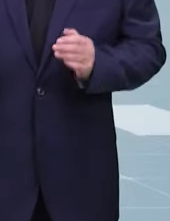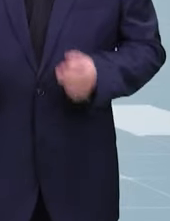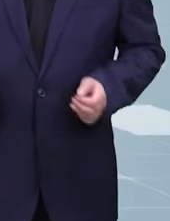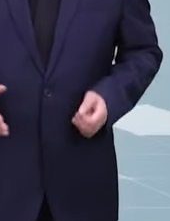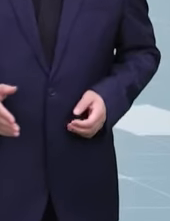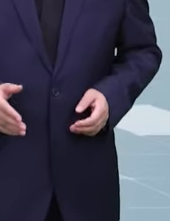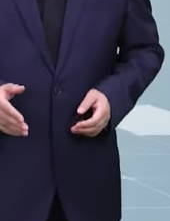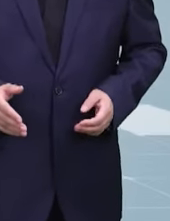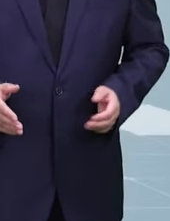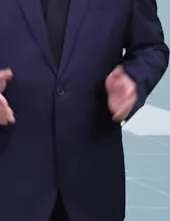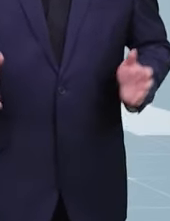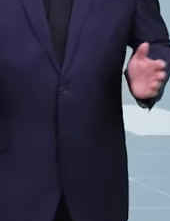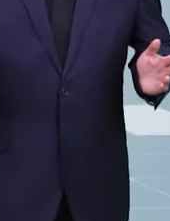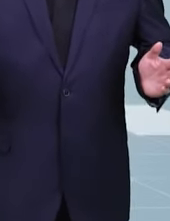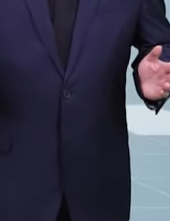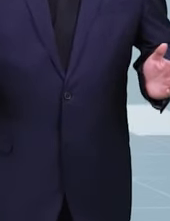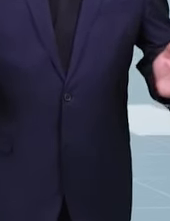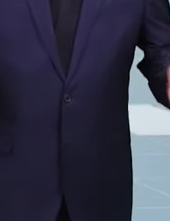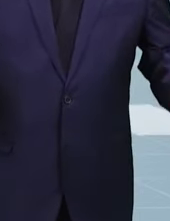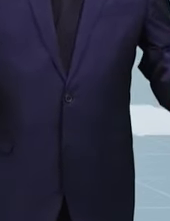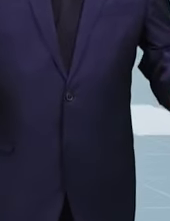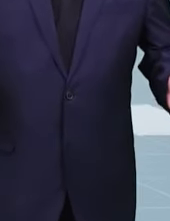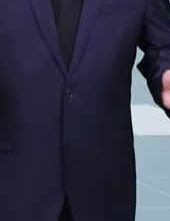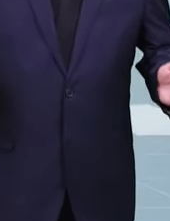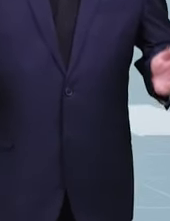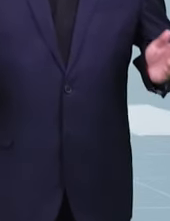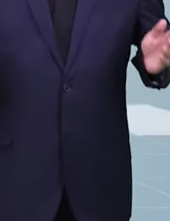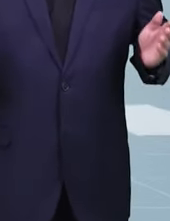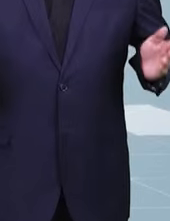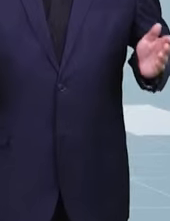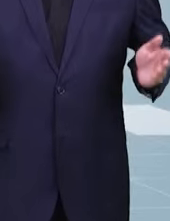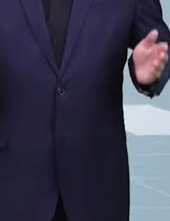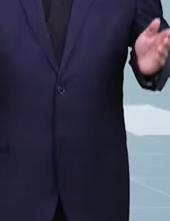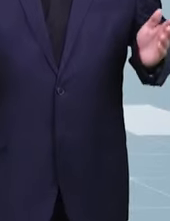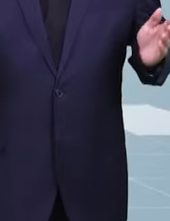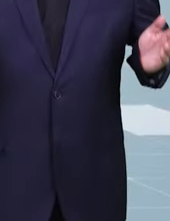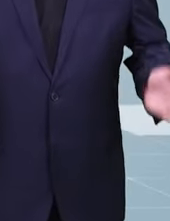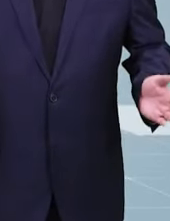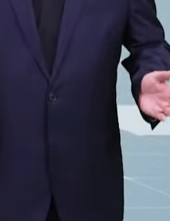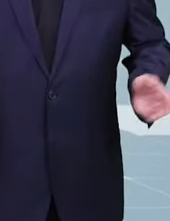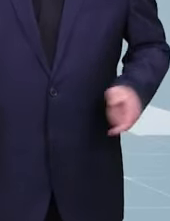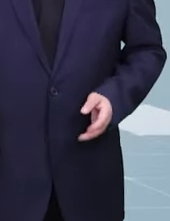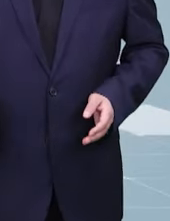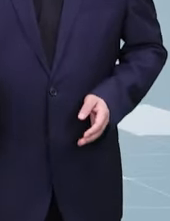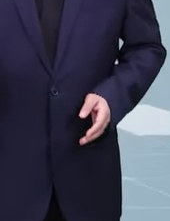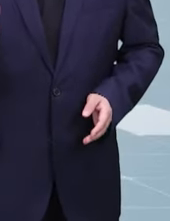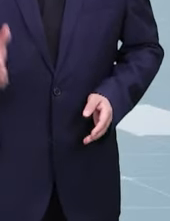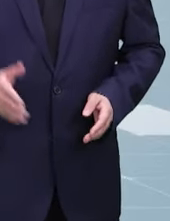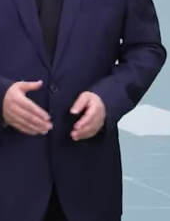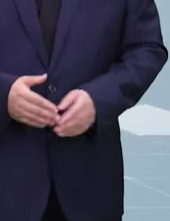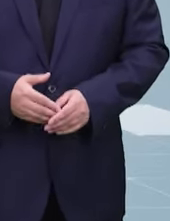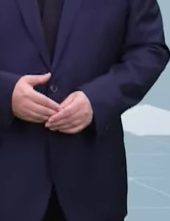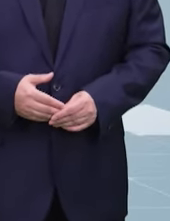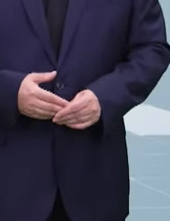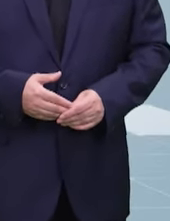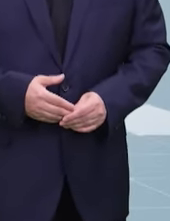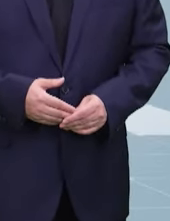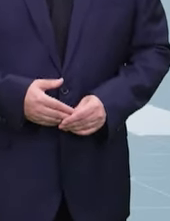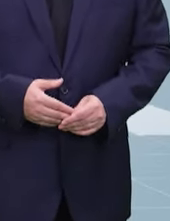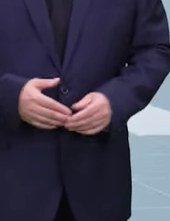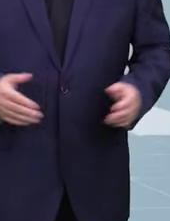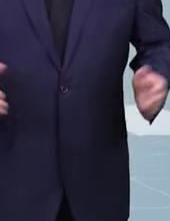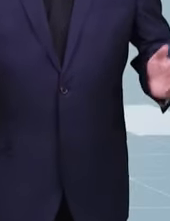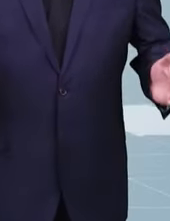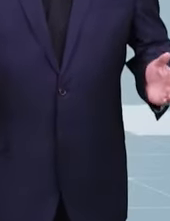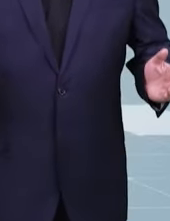uso de la Inteligencia artificial En beneficio de toda la humanidad La Inteligencia artificial debería servir y eventualmente